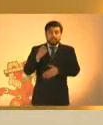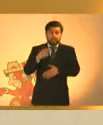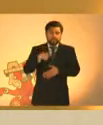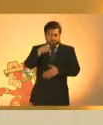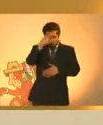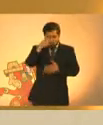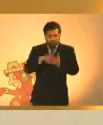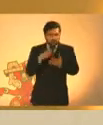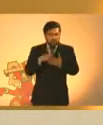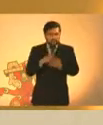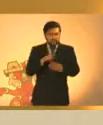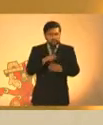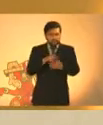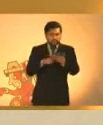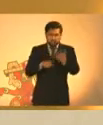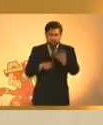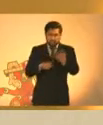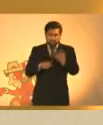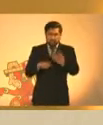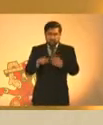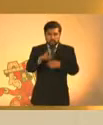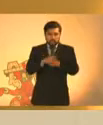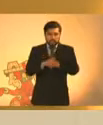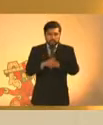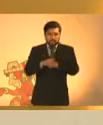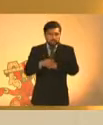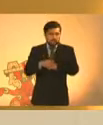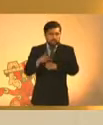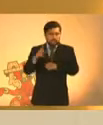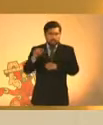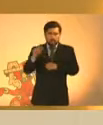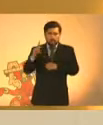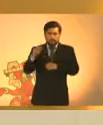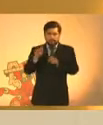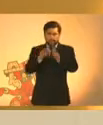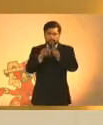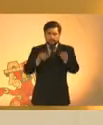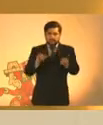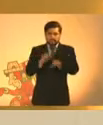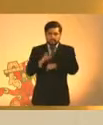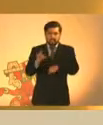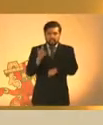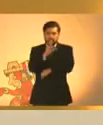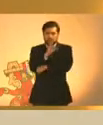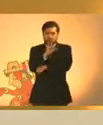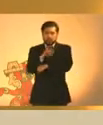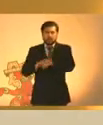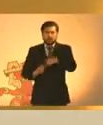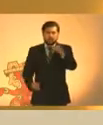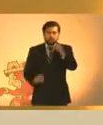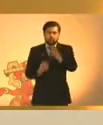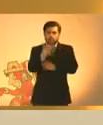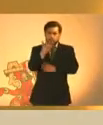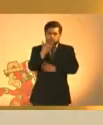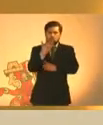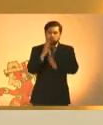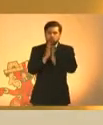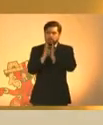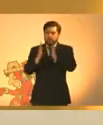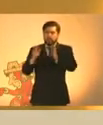ciclo inicial de los mayas y a la paz donde vamos a tener en bolivia liberada una nueva librería del fondo de